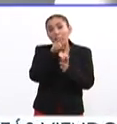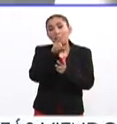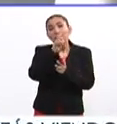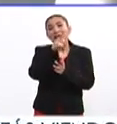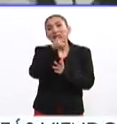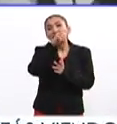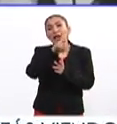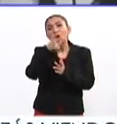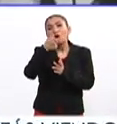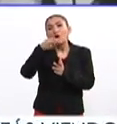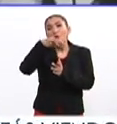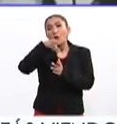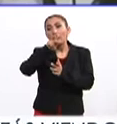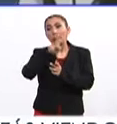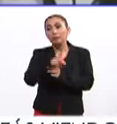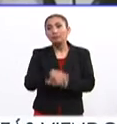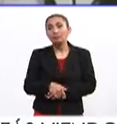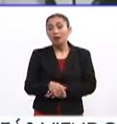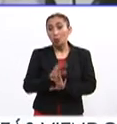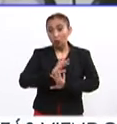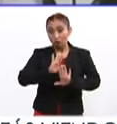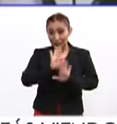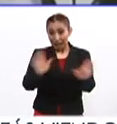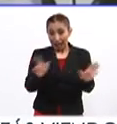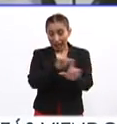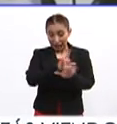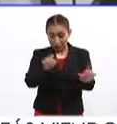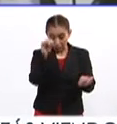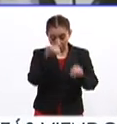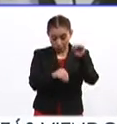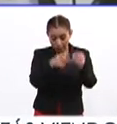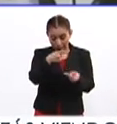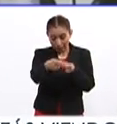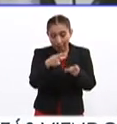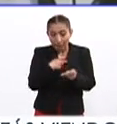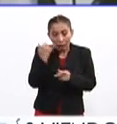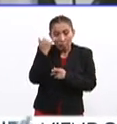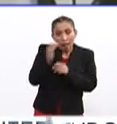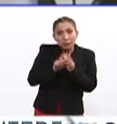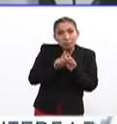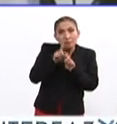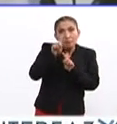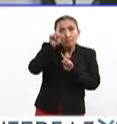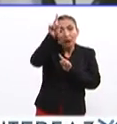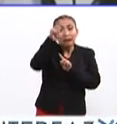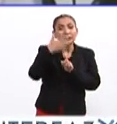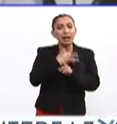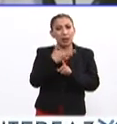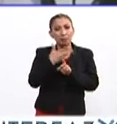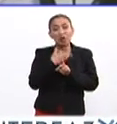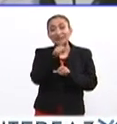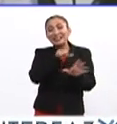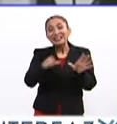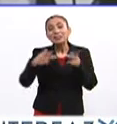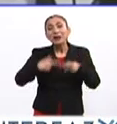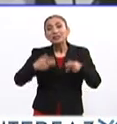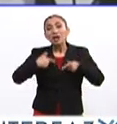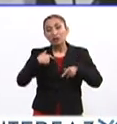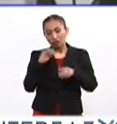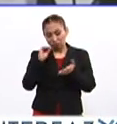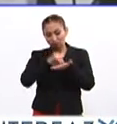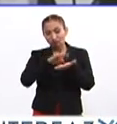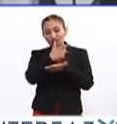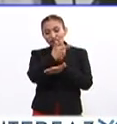Group. Una vez que todo esté en regla, mi plan es subir. Tenemos a 700 personas que